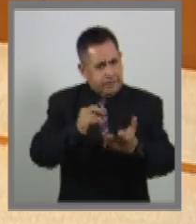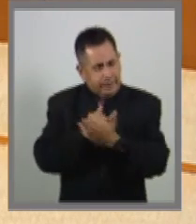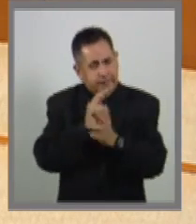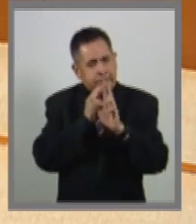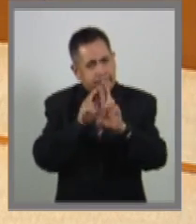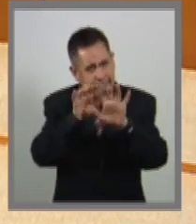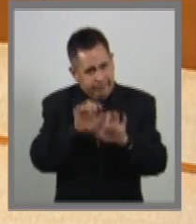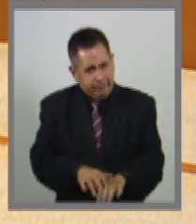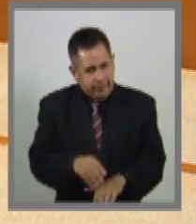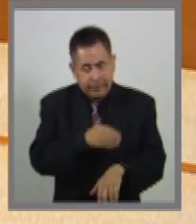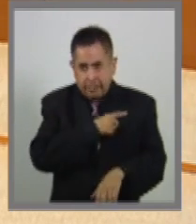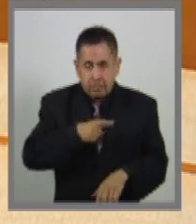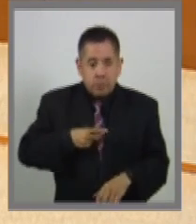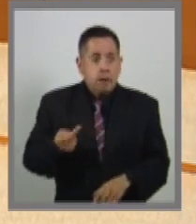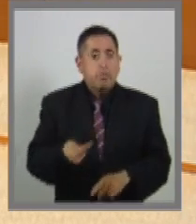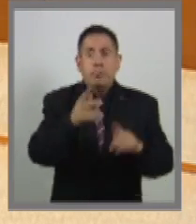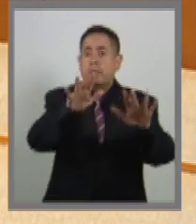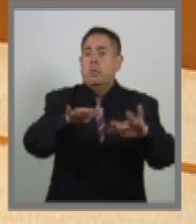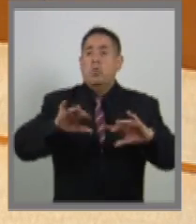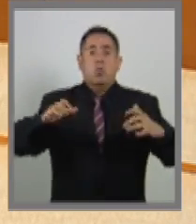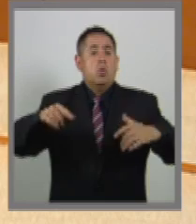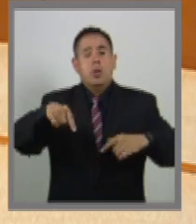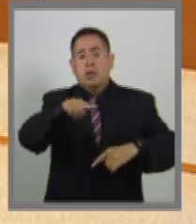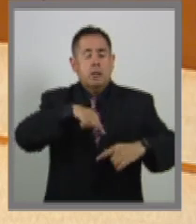y a someter a consideración del Pleno.